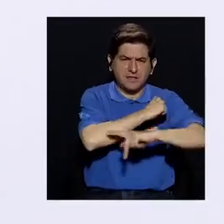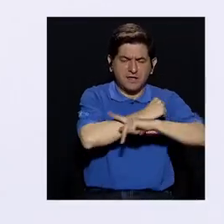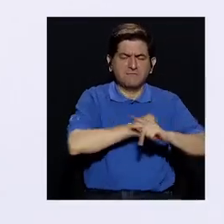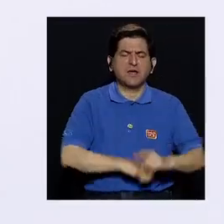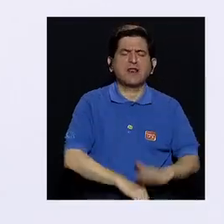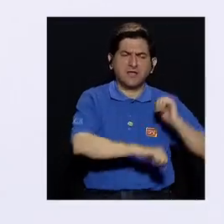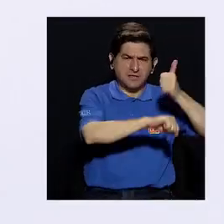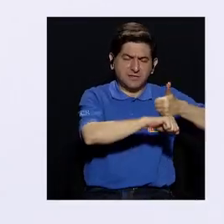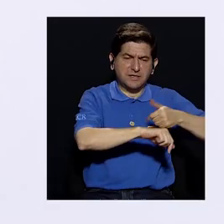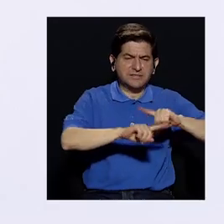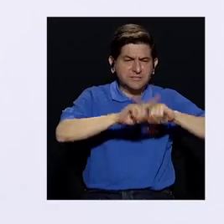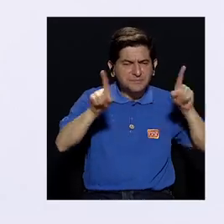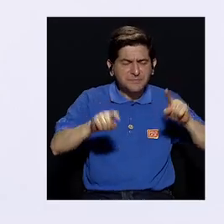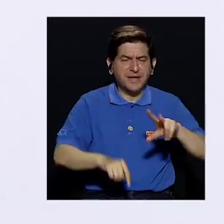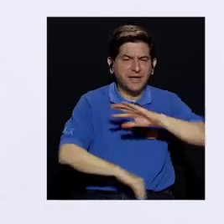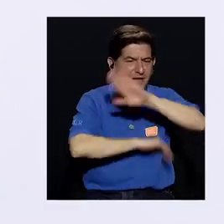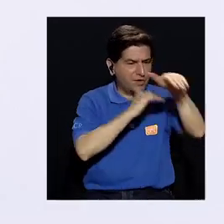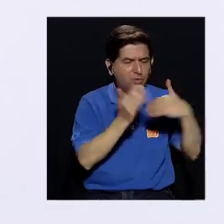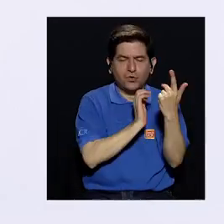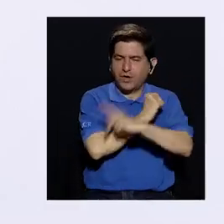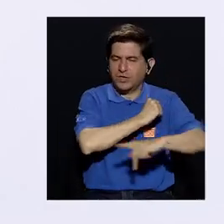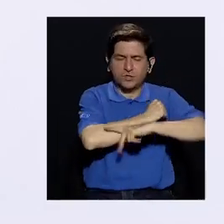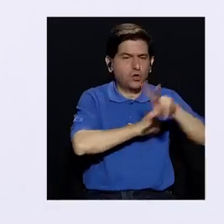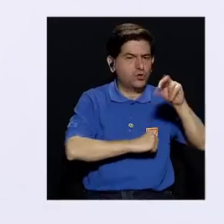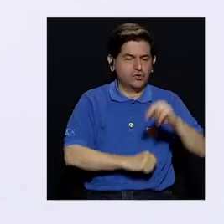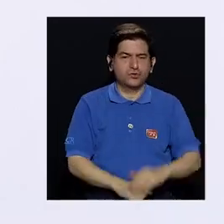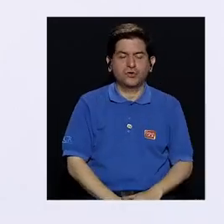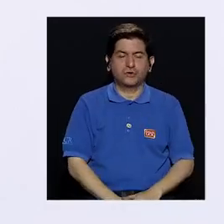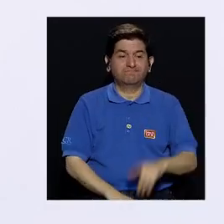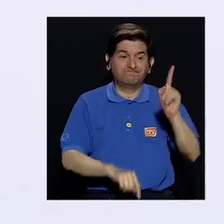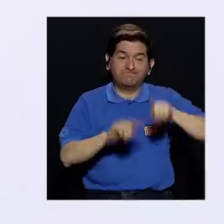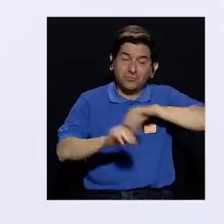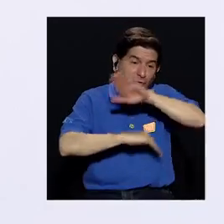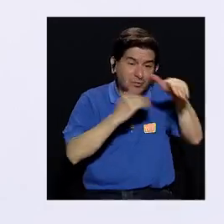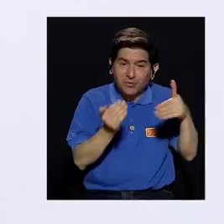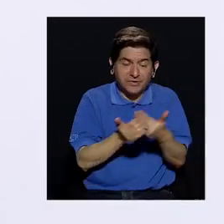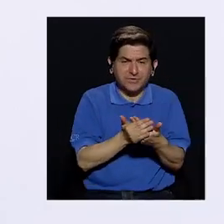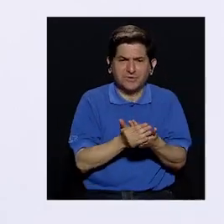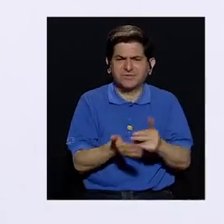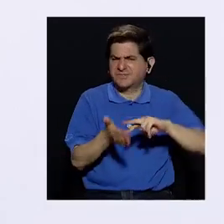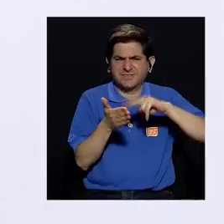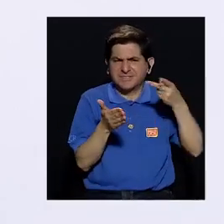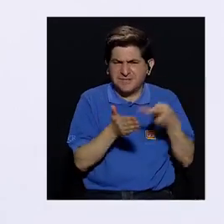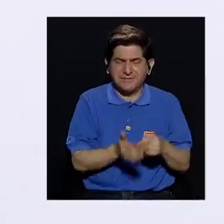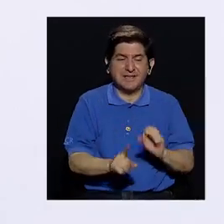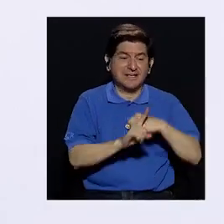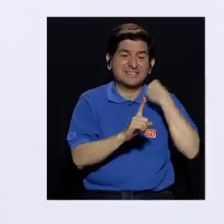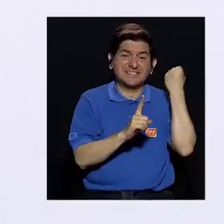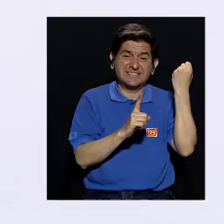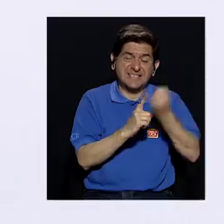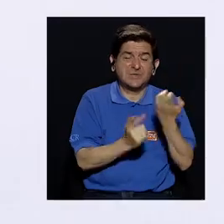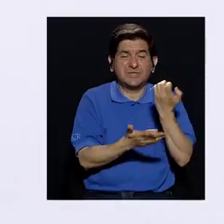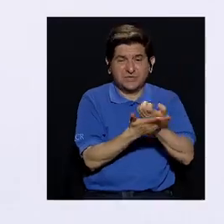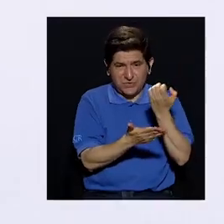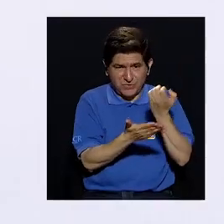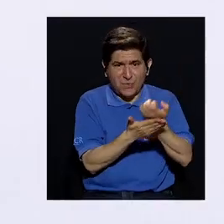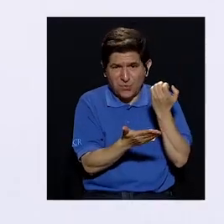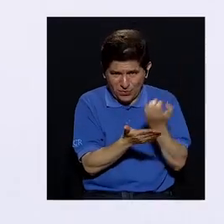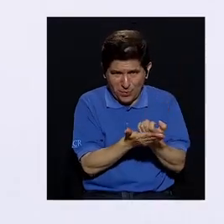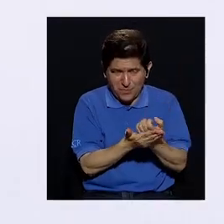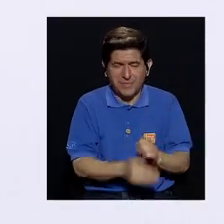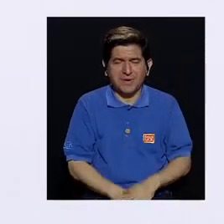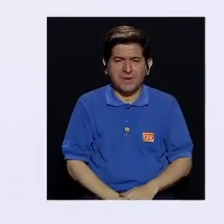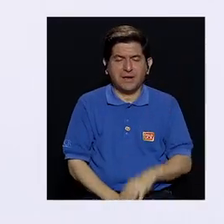países desafortunadamente no en todos los países porque no siempre se puede a qué me refiero si no se puede las condiciones económicas